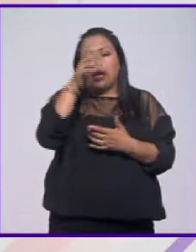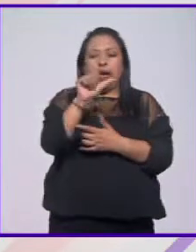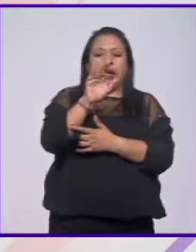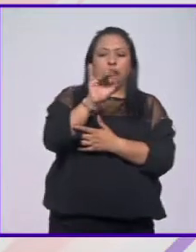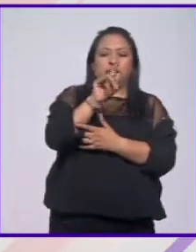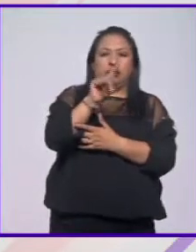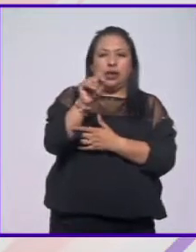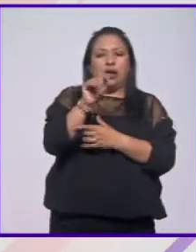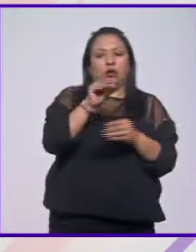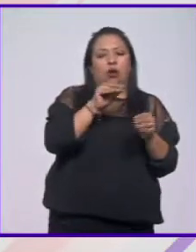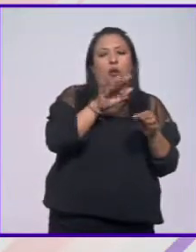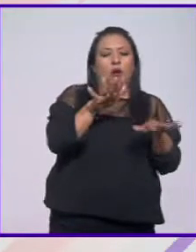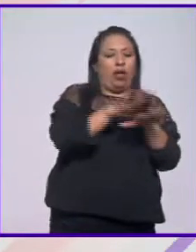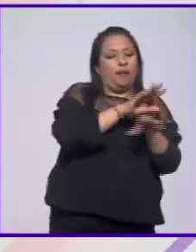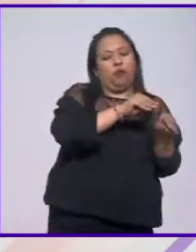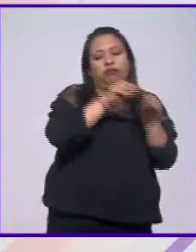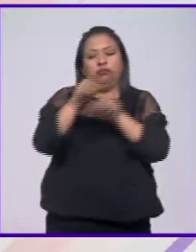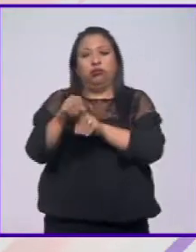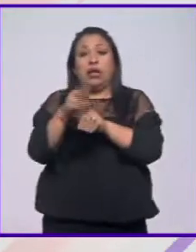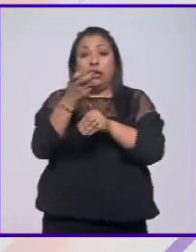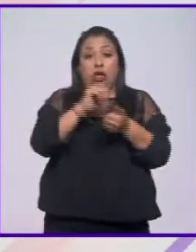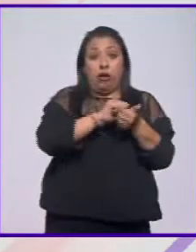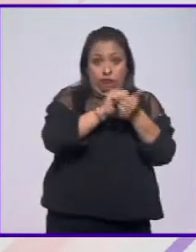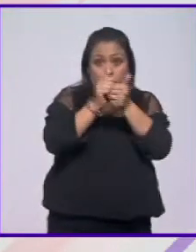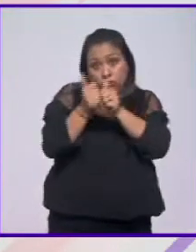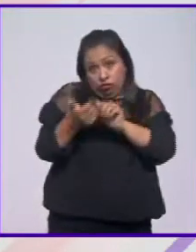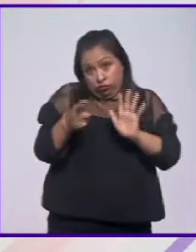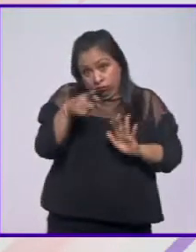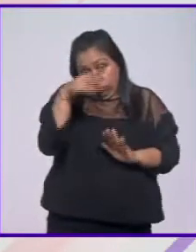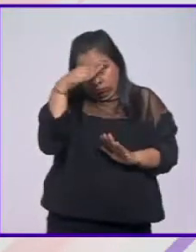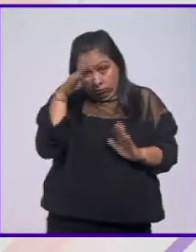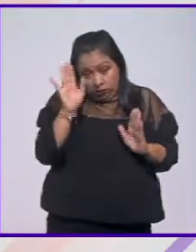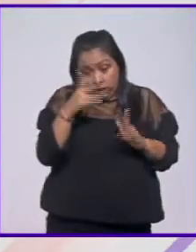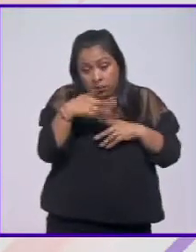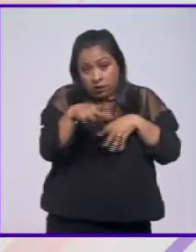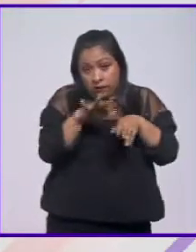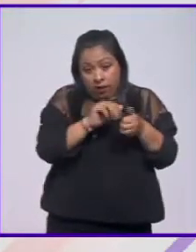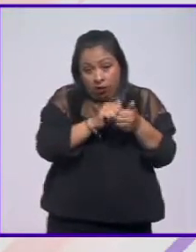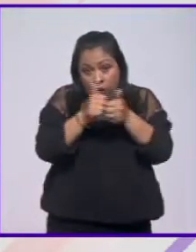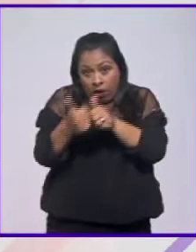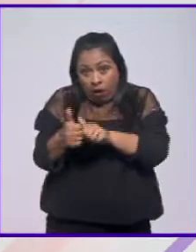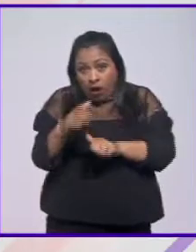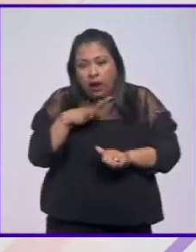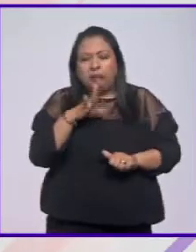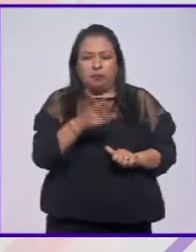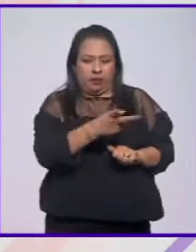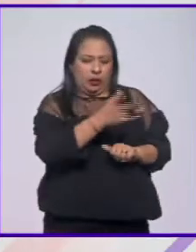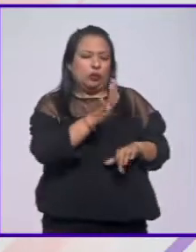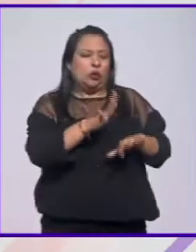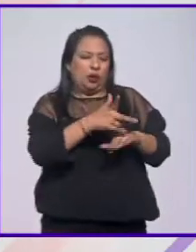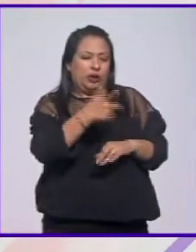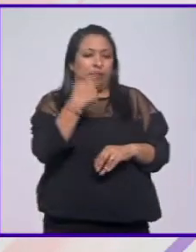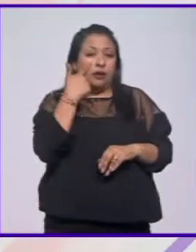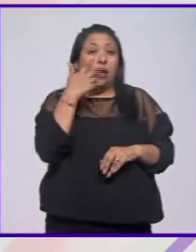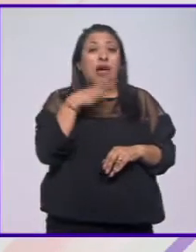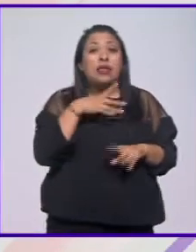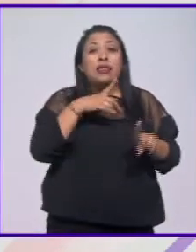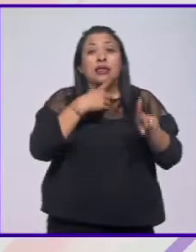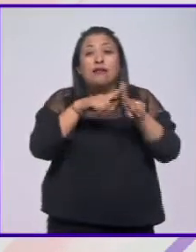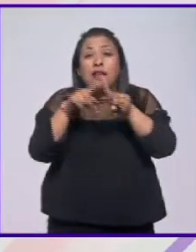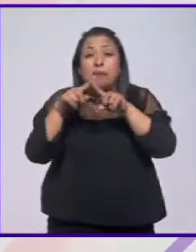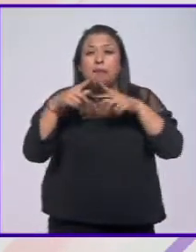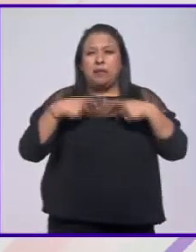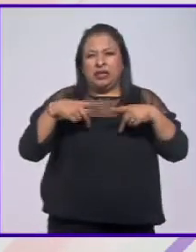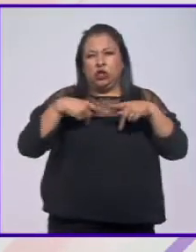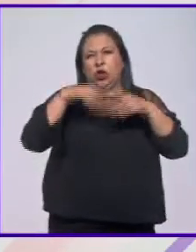abstraccionismo geométrico es una evolución, digamos, en tu trabajo? Porque te lo pregunto porque además hay diversos